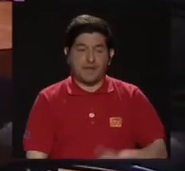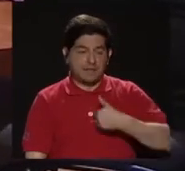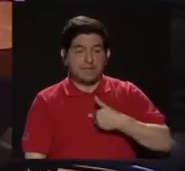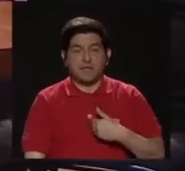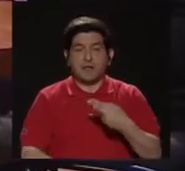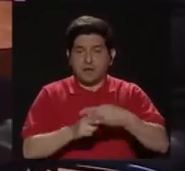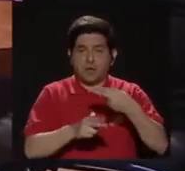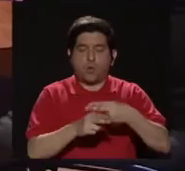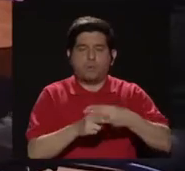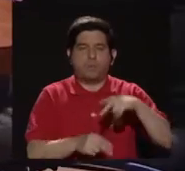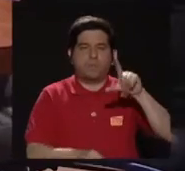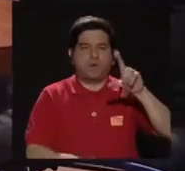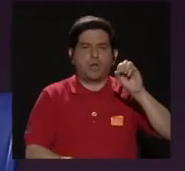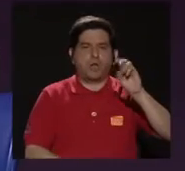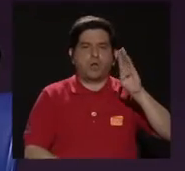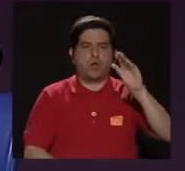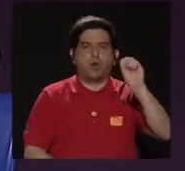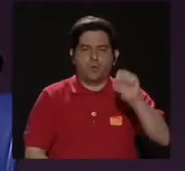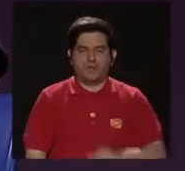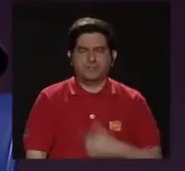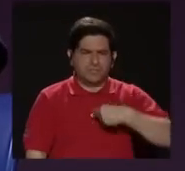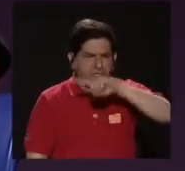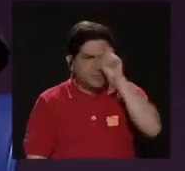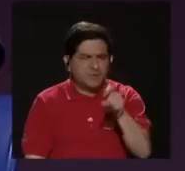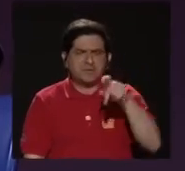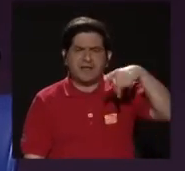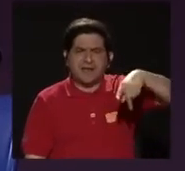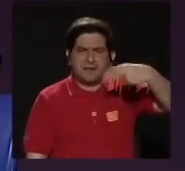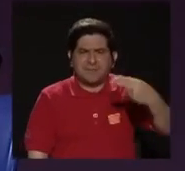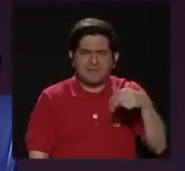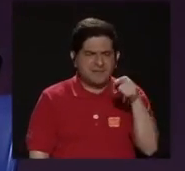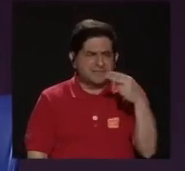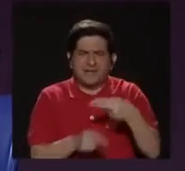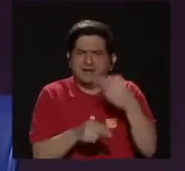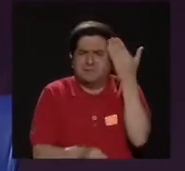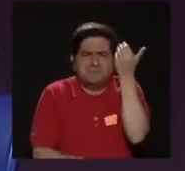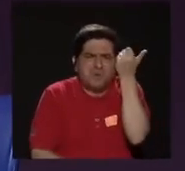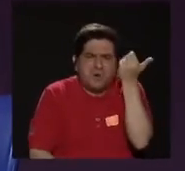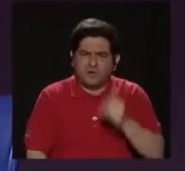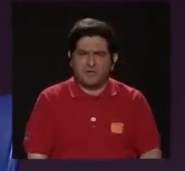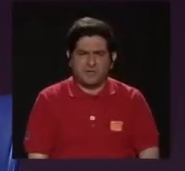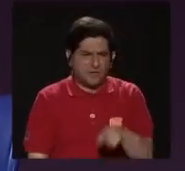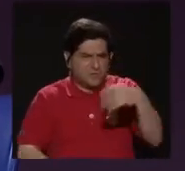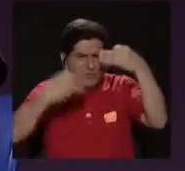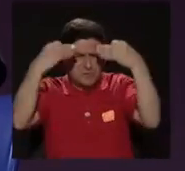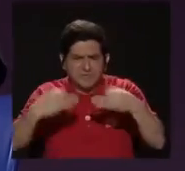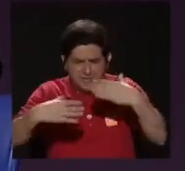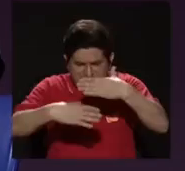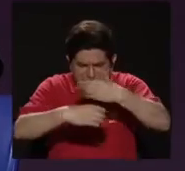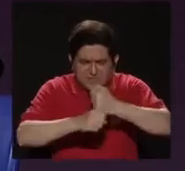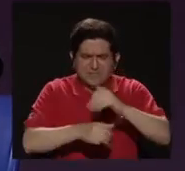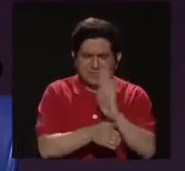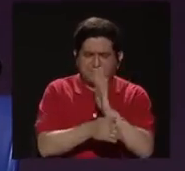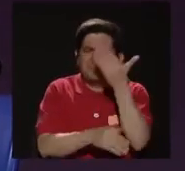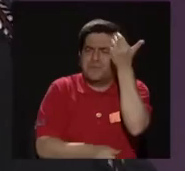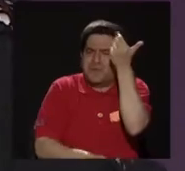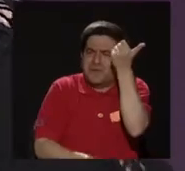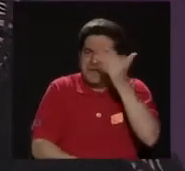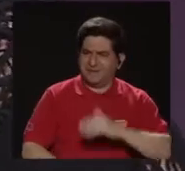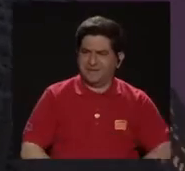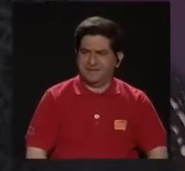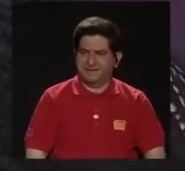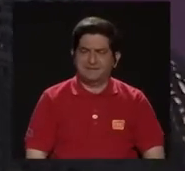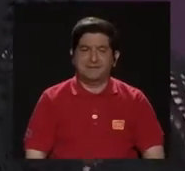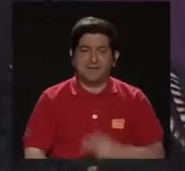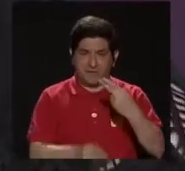nombre Lobas y quisiera preguntarle a Patricia por qué se llama Lobas y cuál y por qué decidiste hacer esa película.